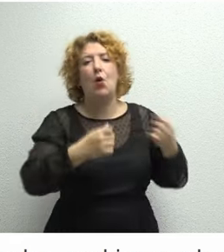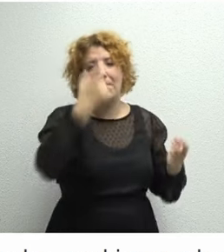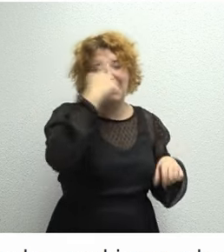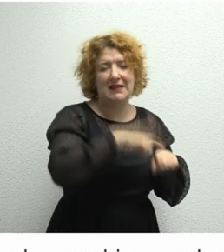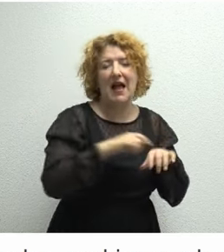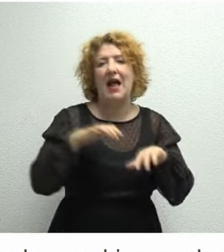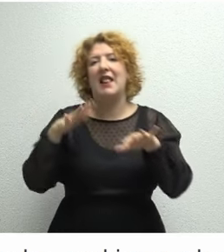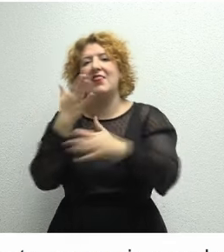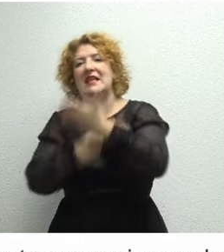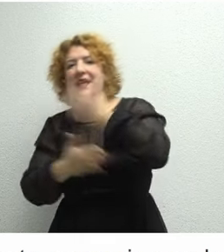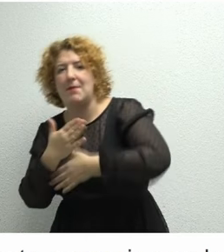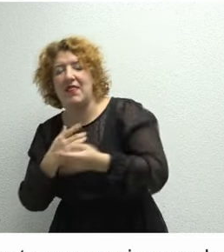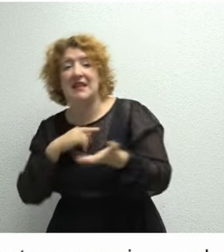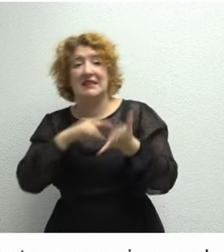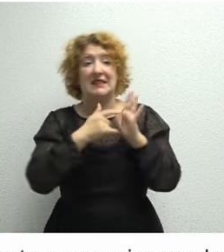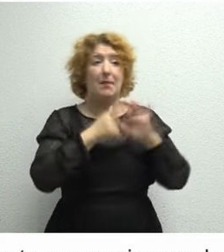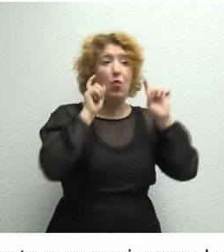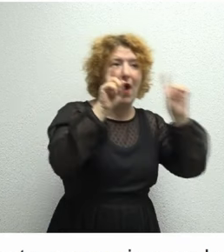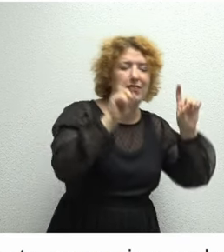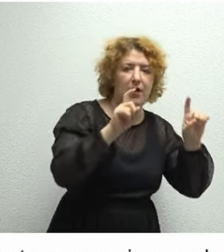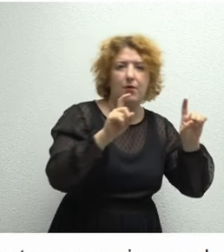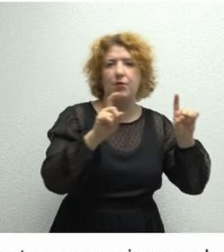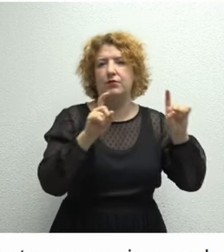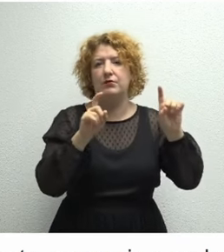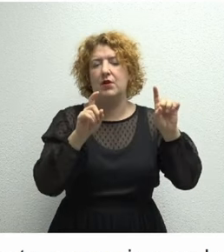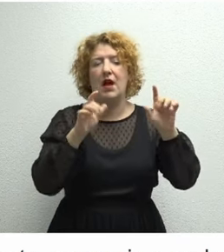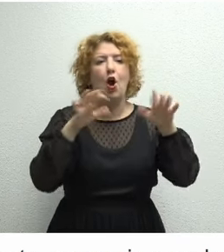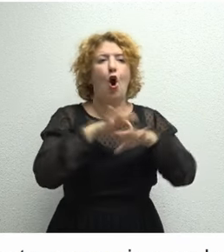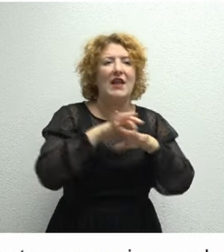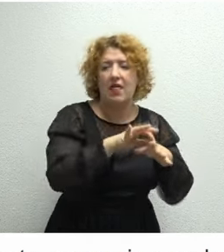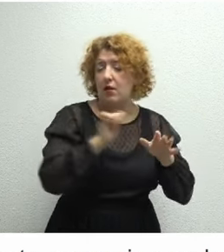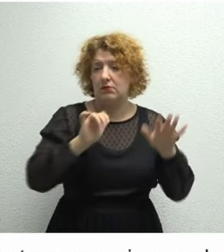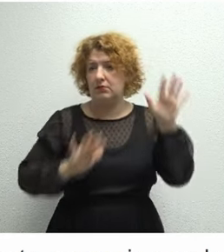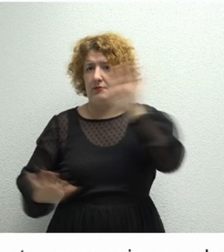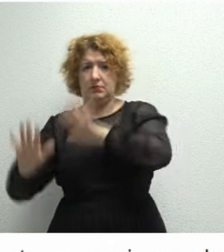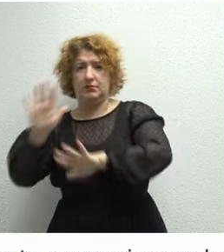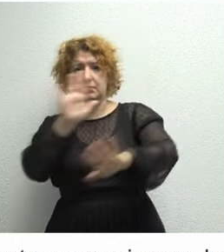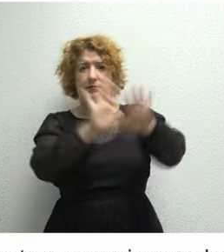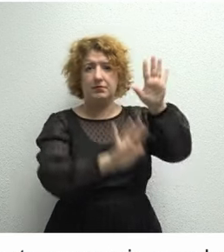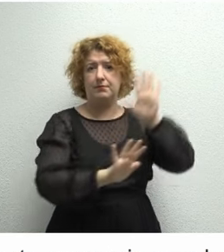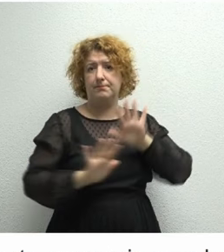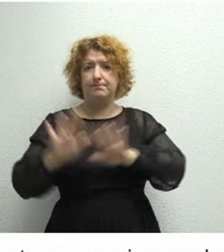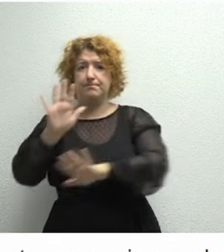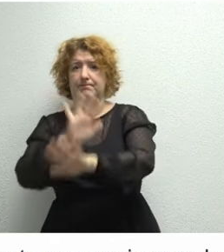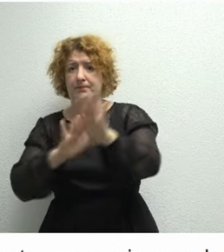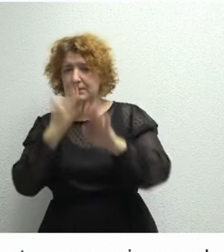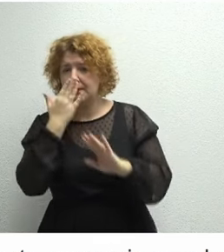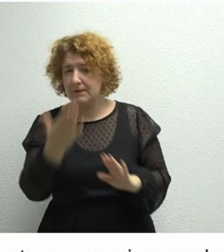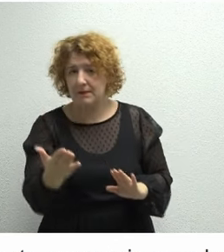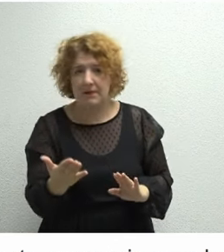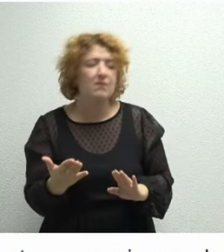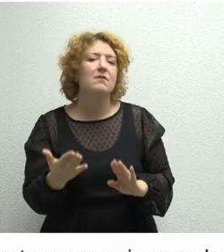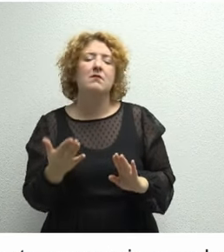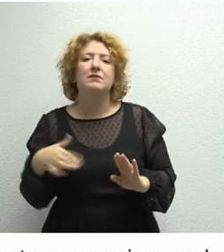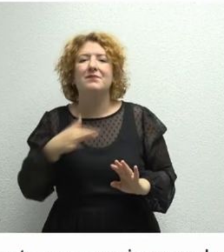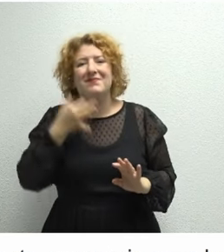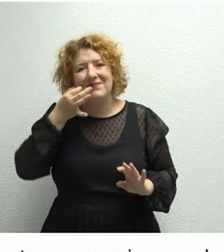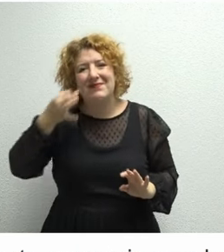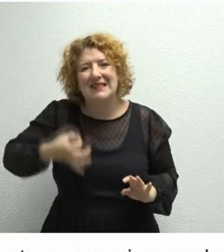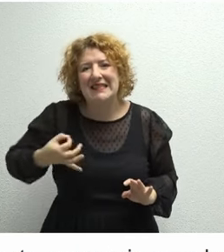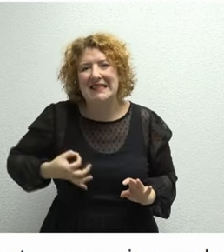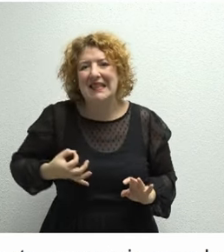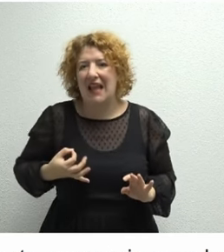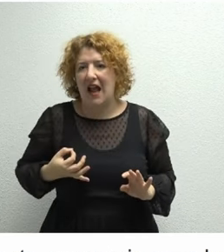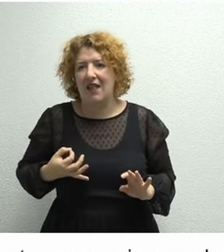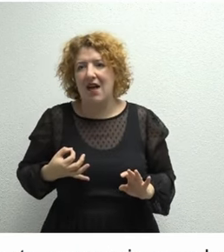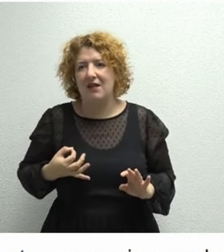discapacidad si está en el sistema educativo el equipo de orientación por lo tanto Bueno pues es un escenario una realidad y